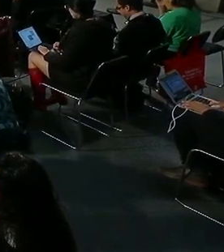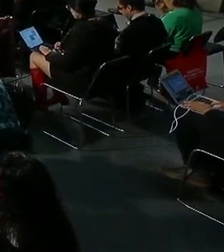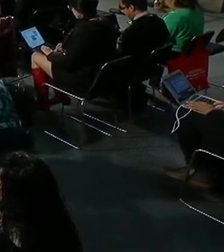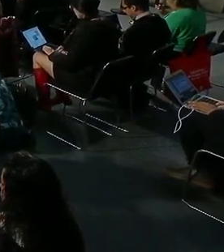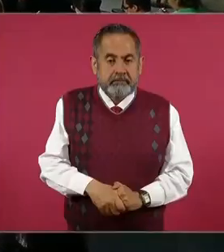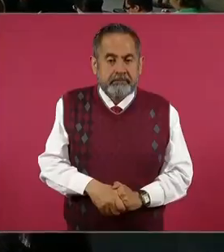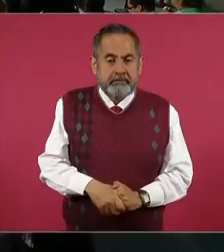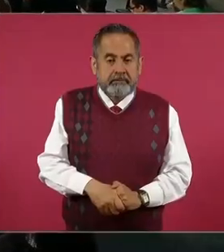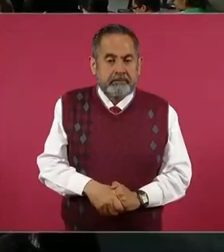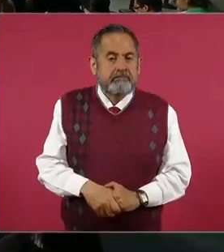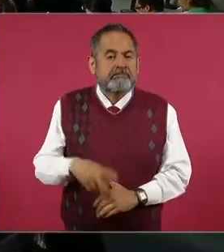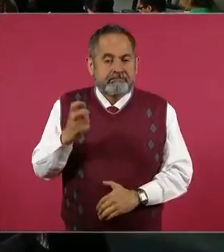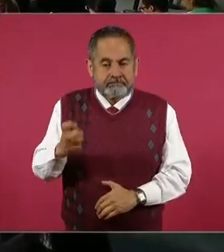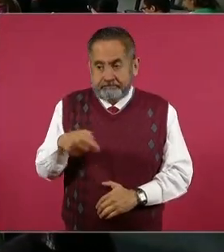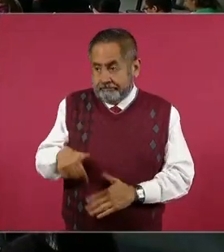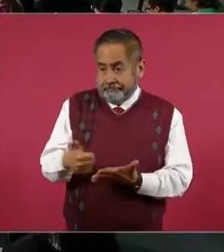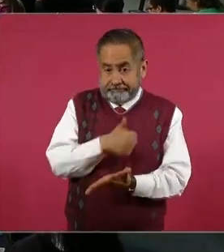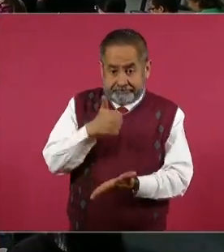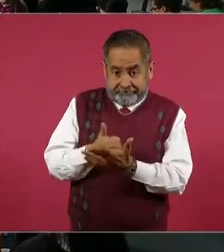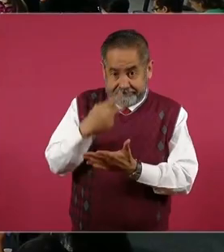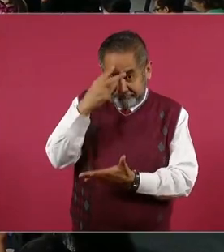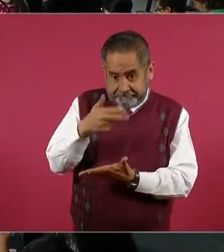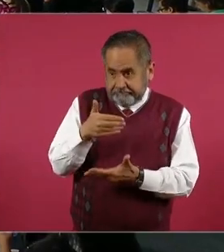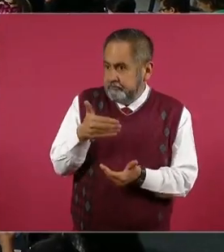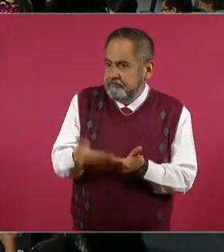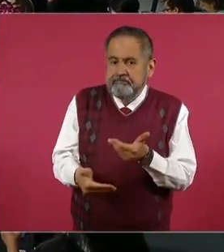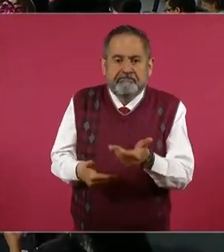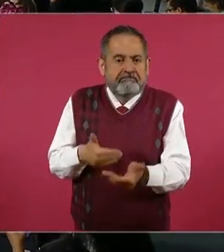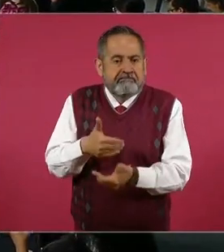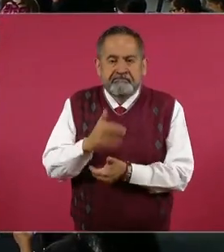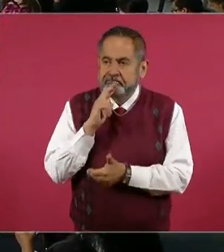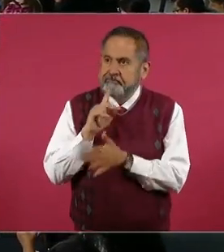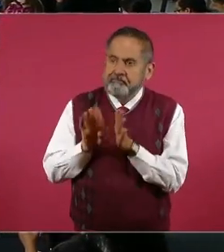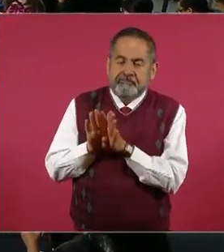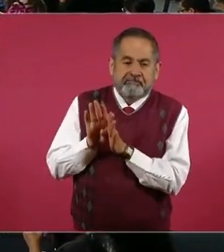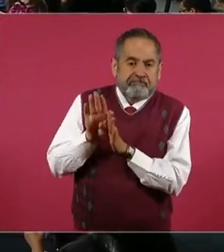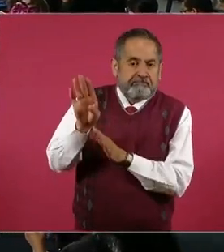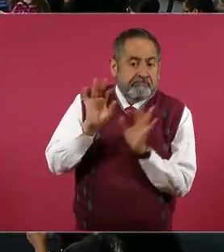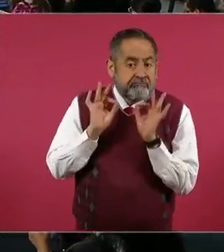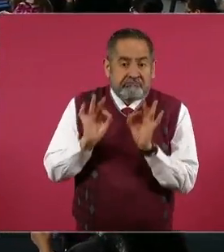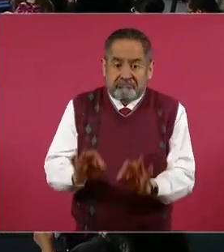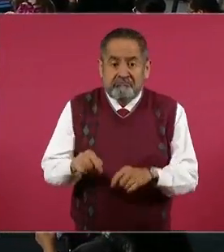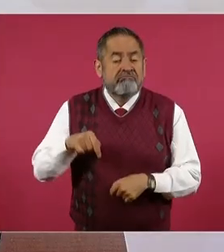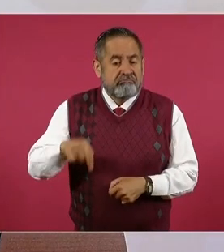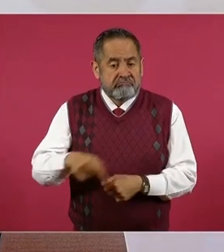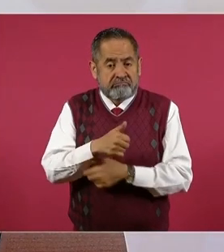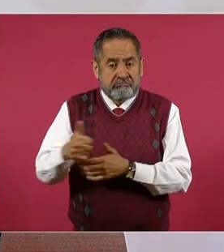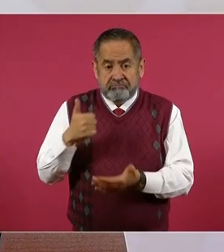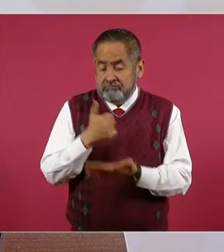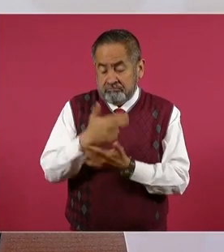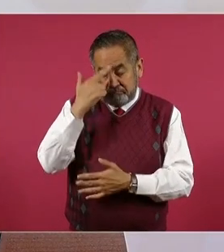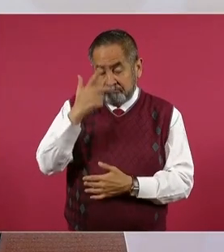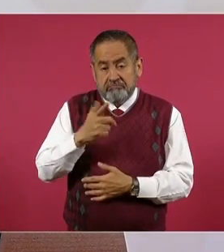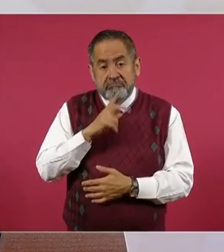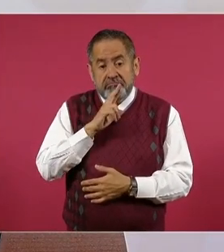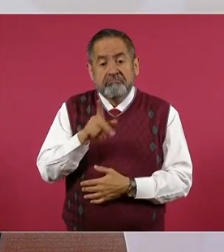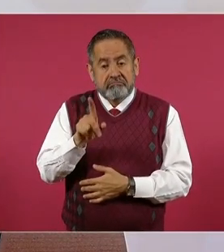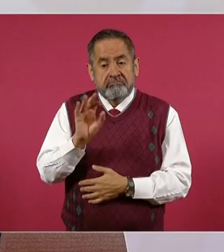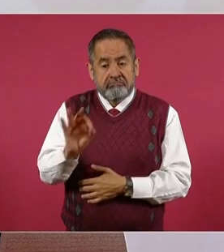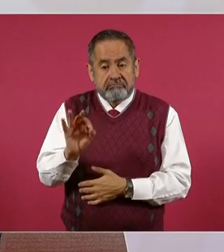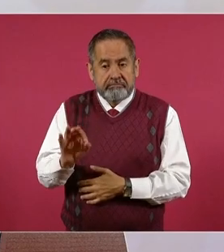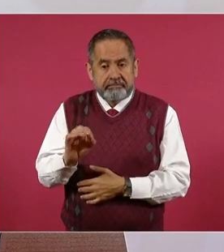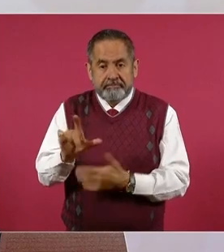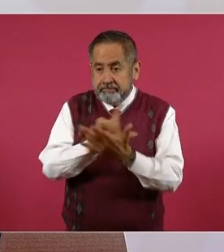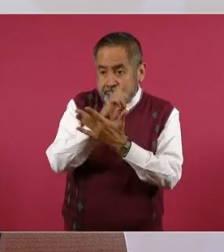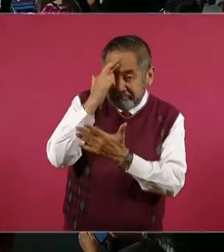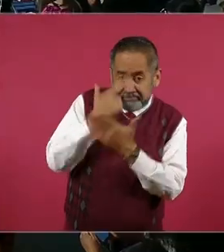se ha avanzado mucho en la ciudad. Es de las ciudades con… Con violencia bajó todavía más a 62. Sí, con